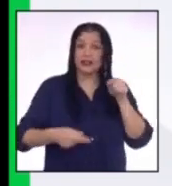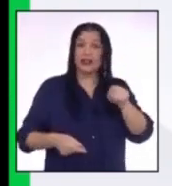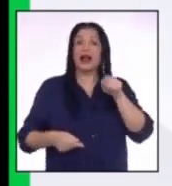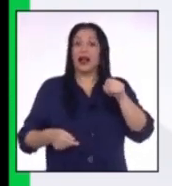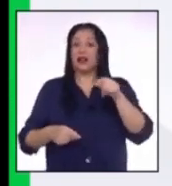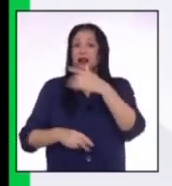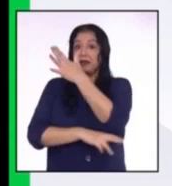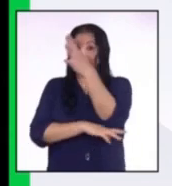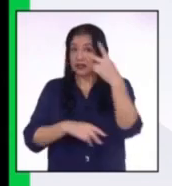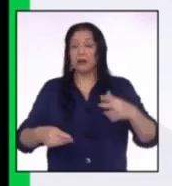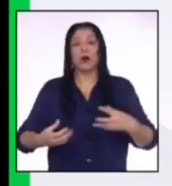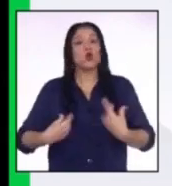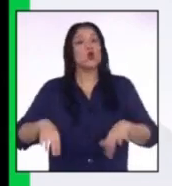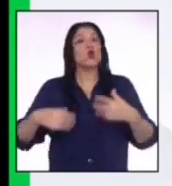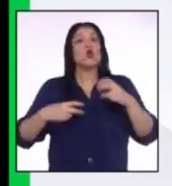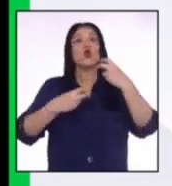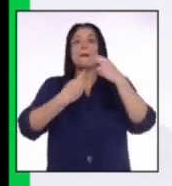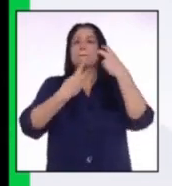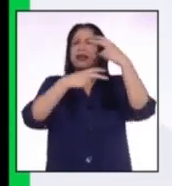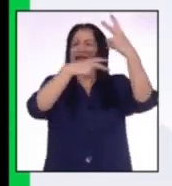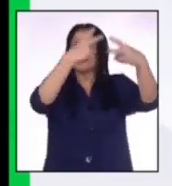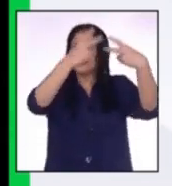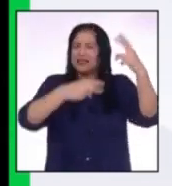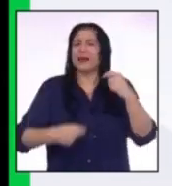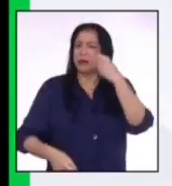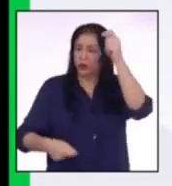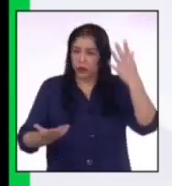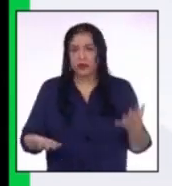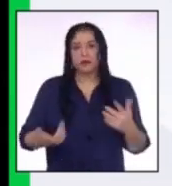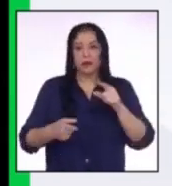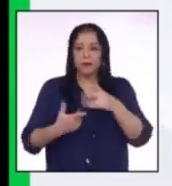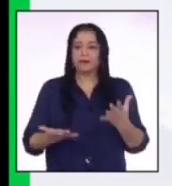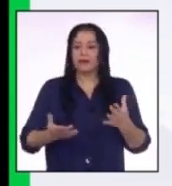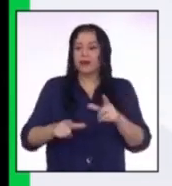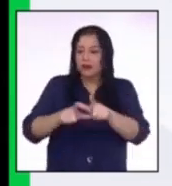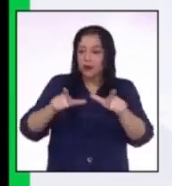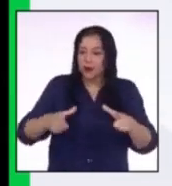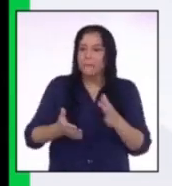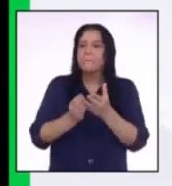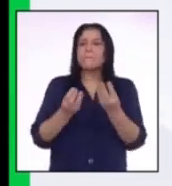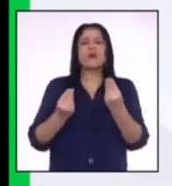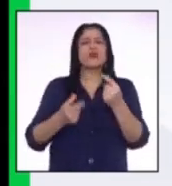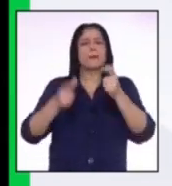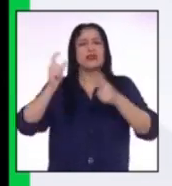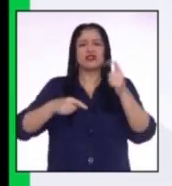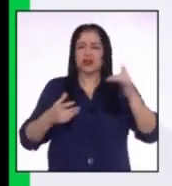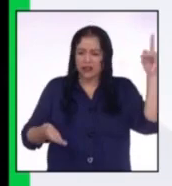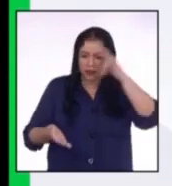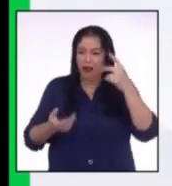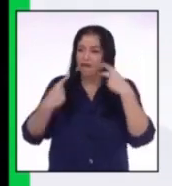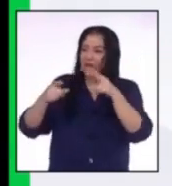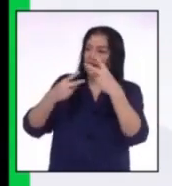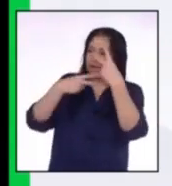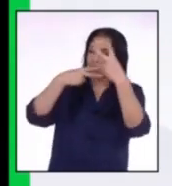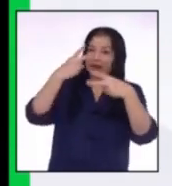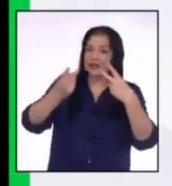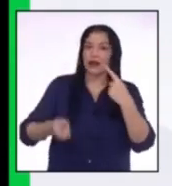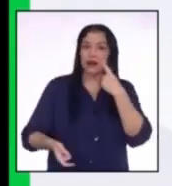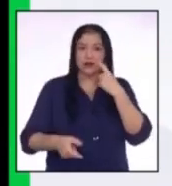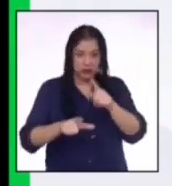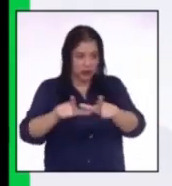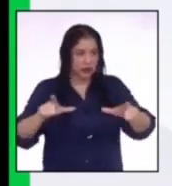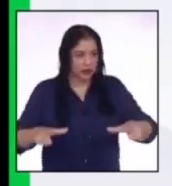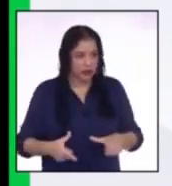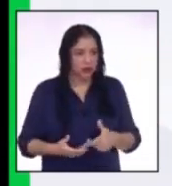sin haber sido planificado de esta manera nuestro asiento de rescate recibe a turistas y dentro de ellos venid a visitarnos por ejemplo ya